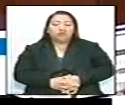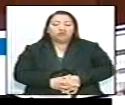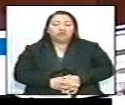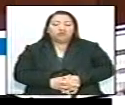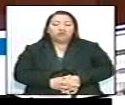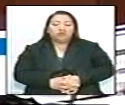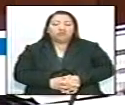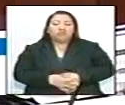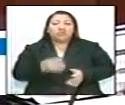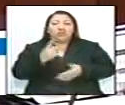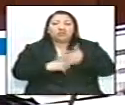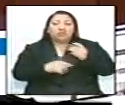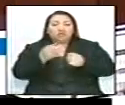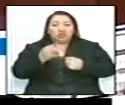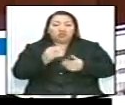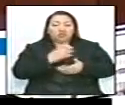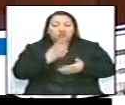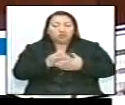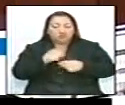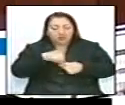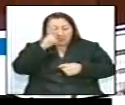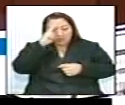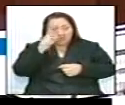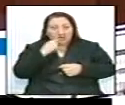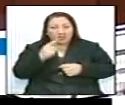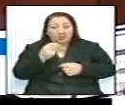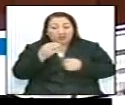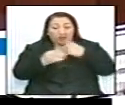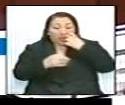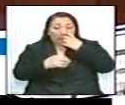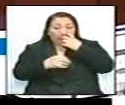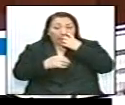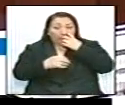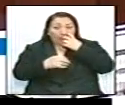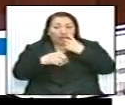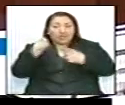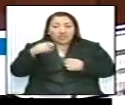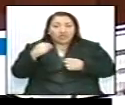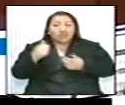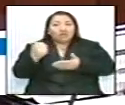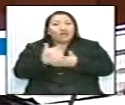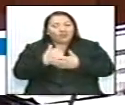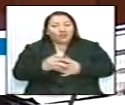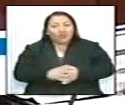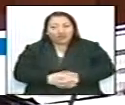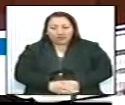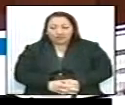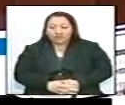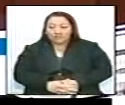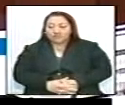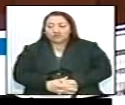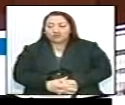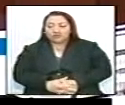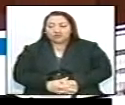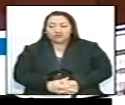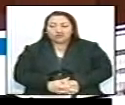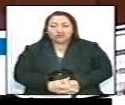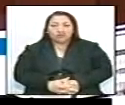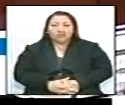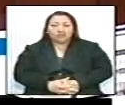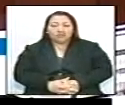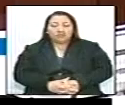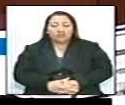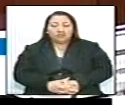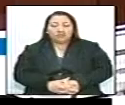que obviamente la situación del país está requiriendo, señor presidente del Jurado Nacional de Elecciones,